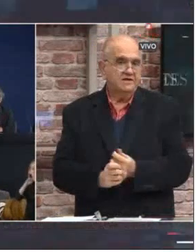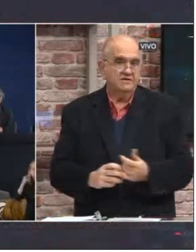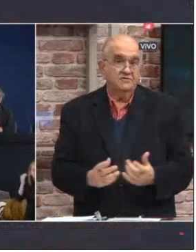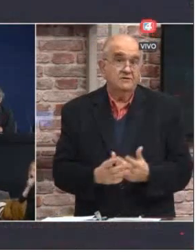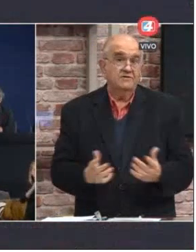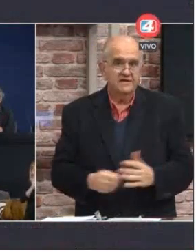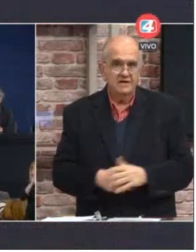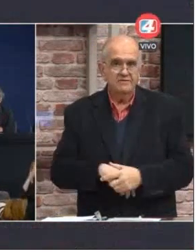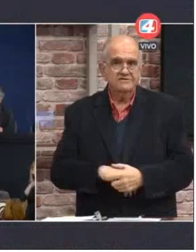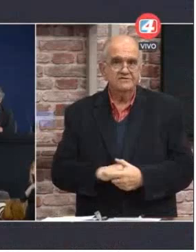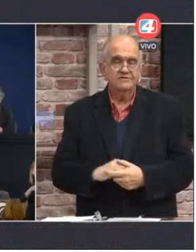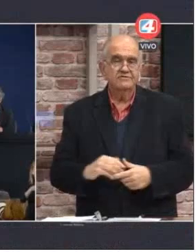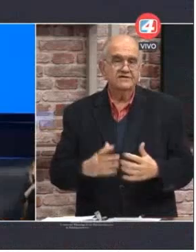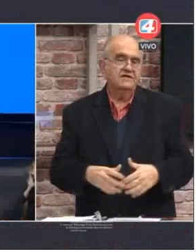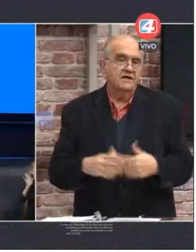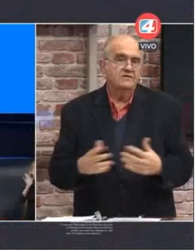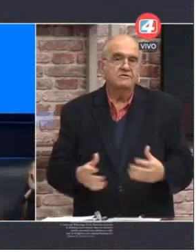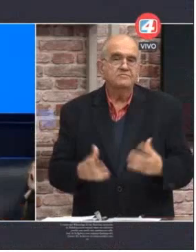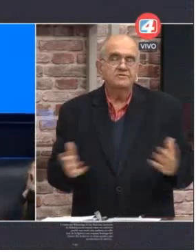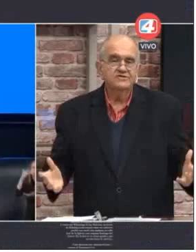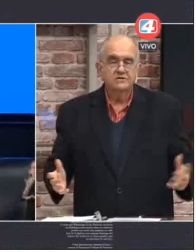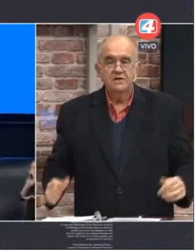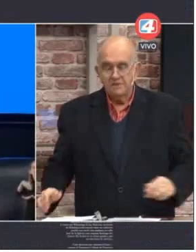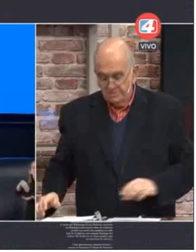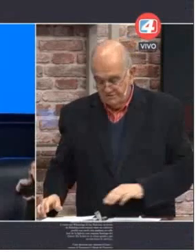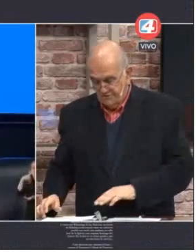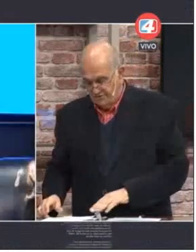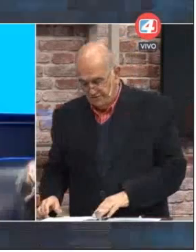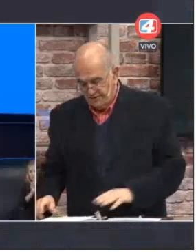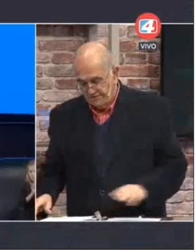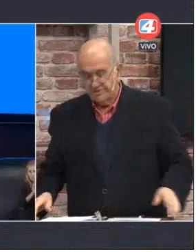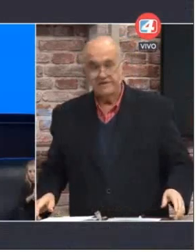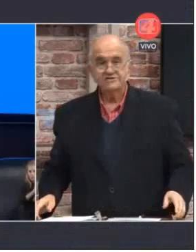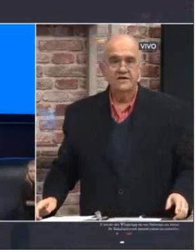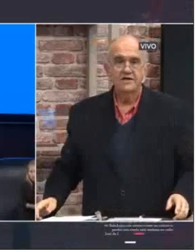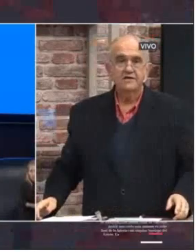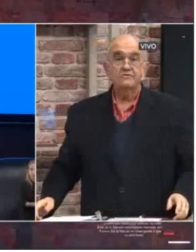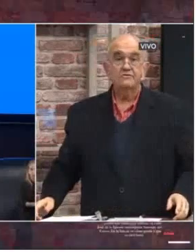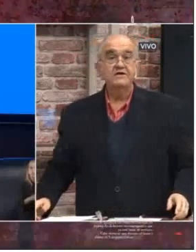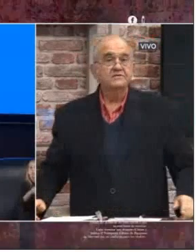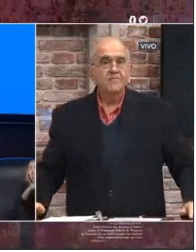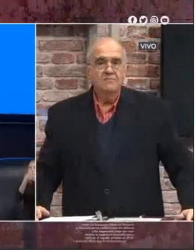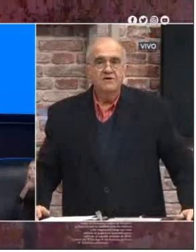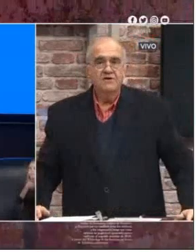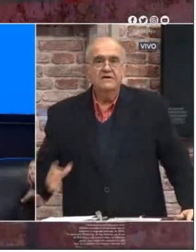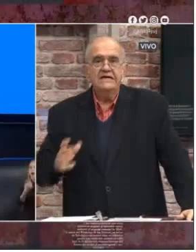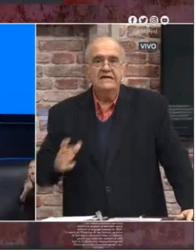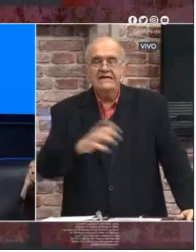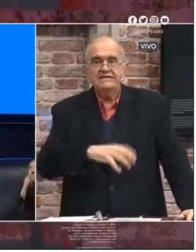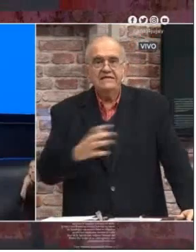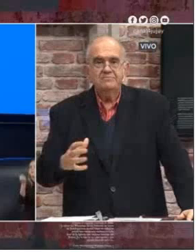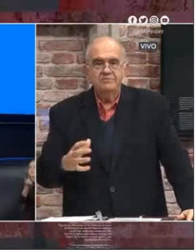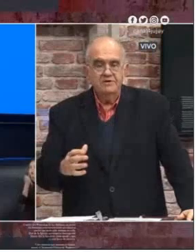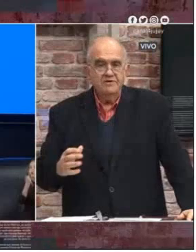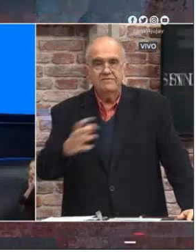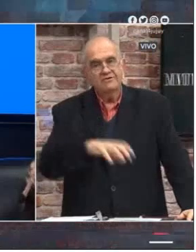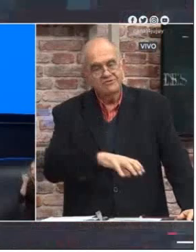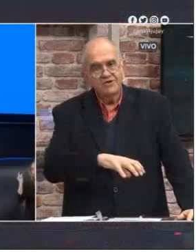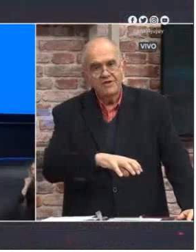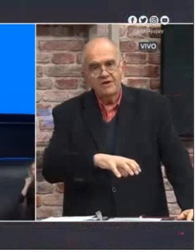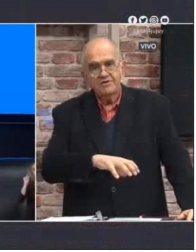la bata que que no va a haber salario básico universal y que hay un compromiso con el fondo monetario internacional- que hay que cumplir bueno este tipo de